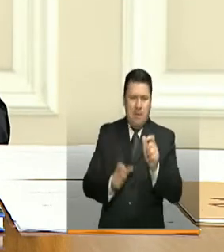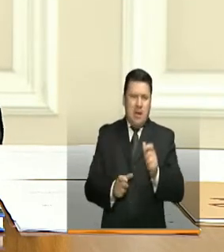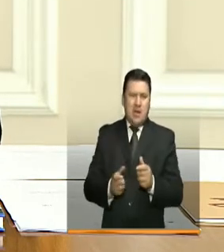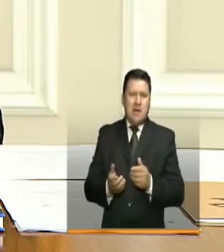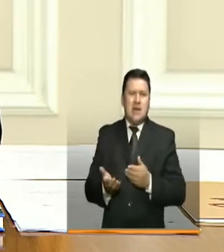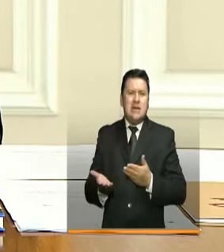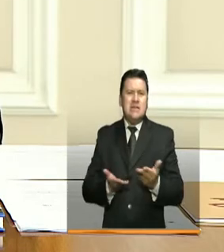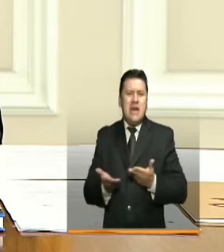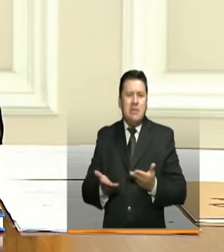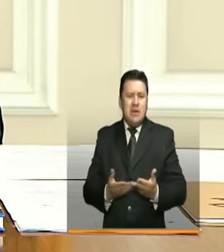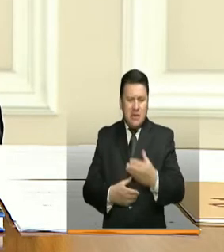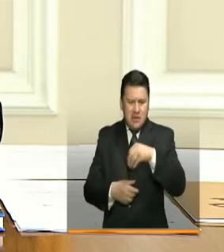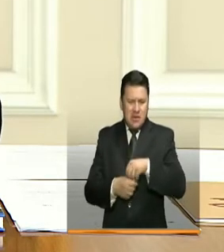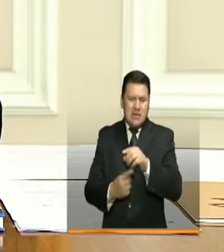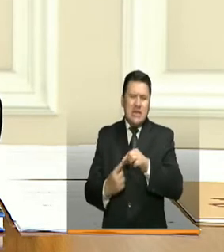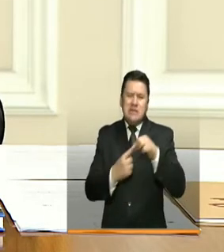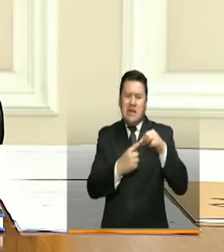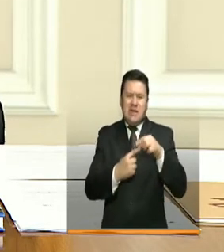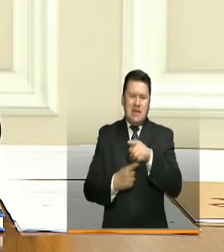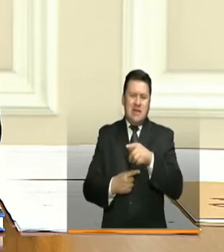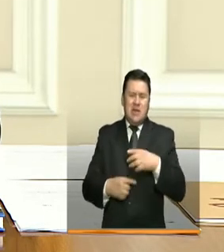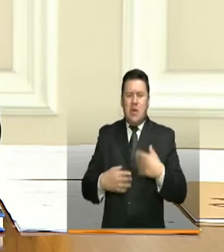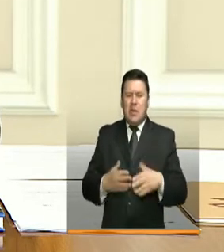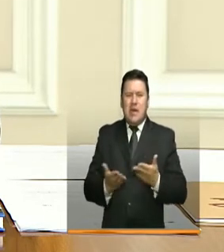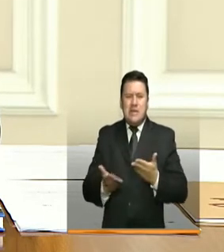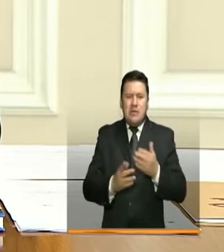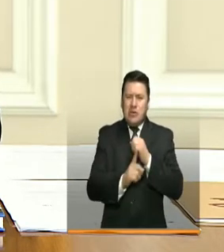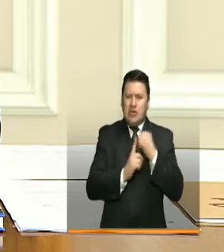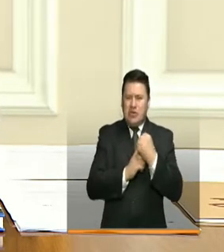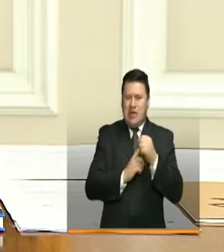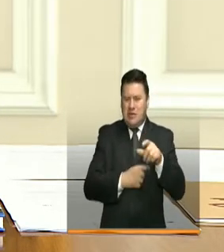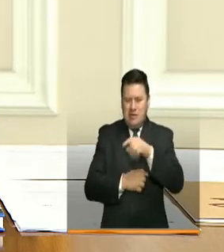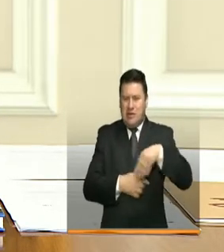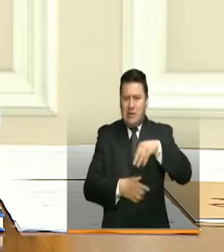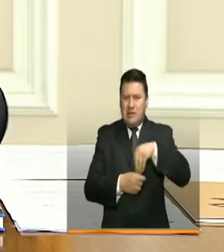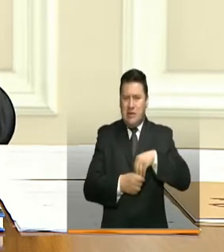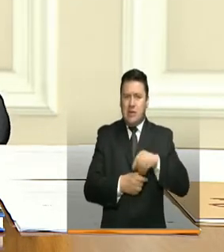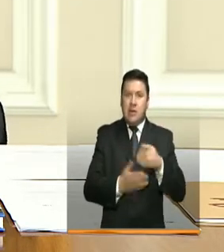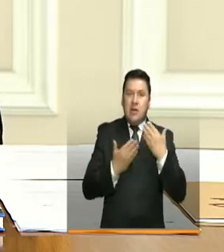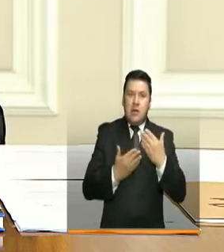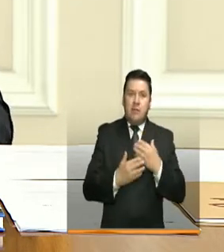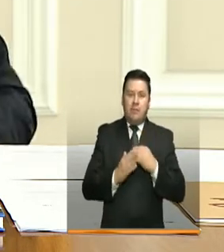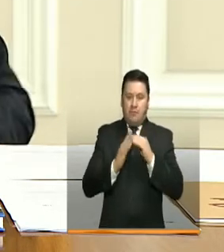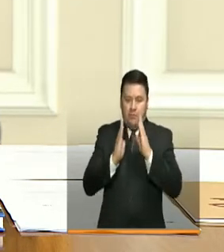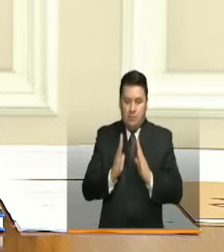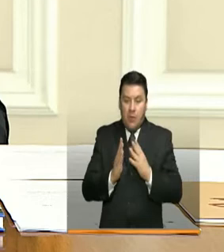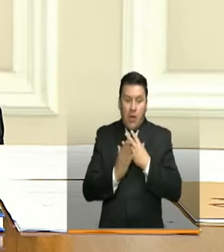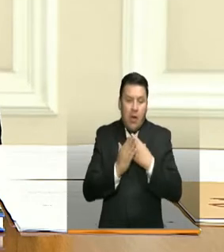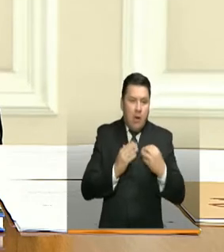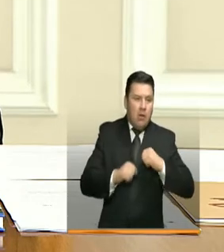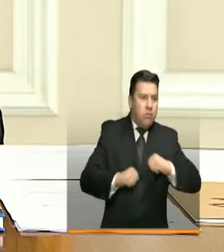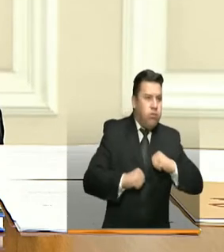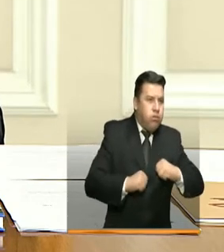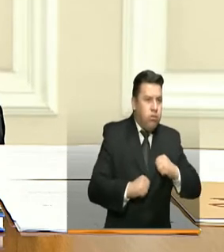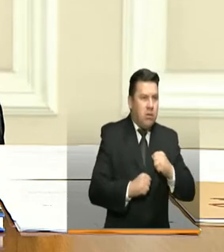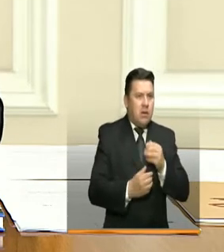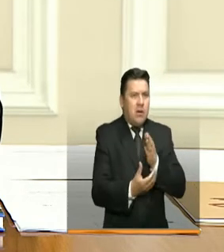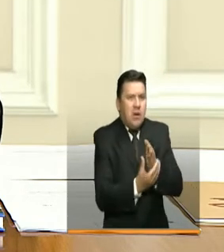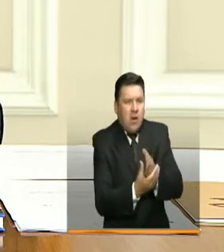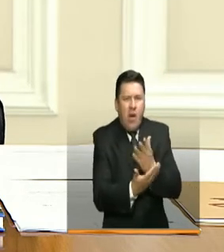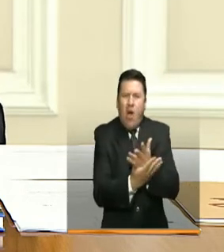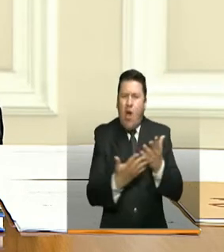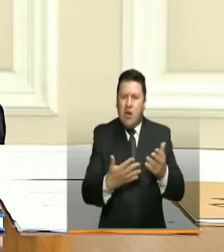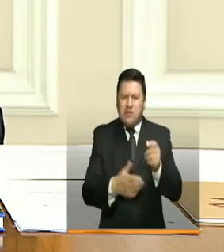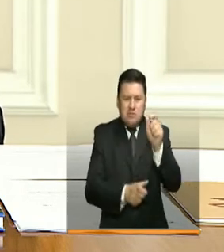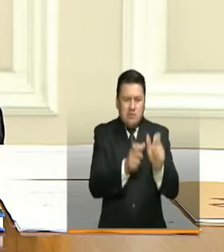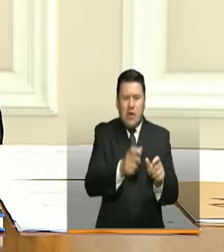servicios esenciales, de los servicios públicos, a quienes nos están permitiendo cumplir esta cuarentena nacional. Quiero